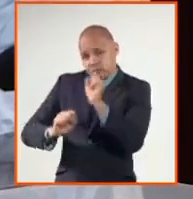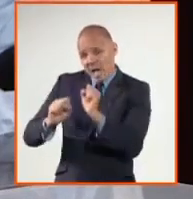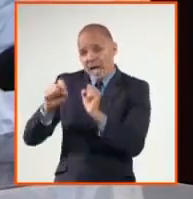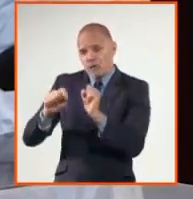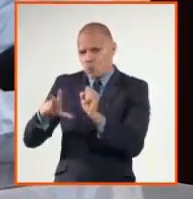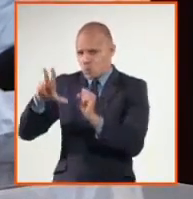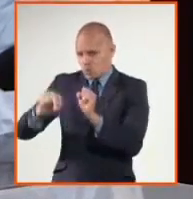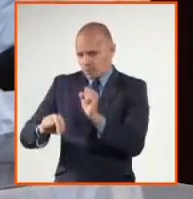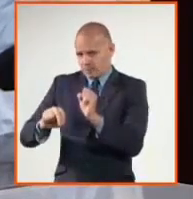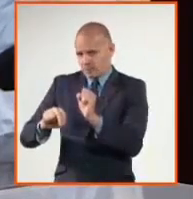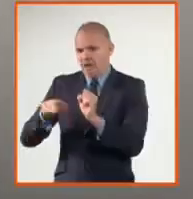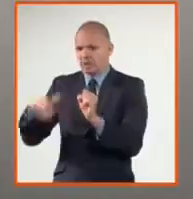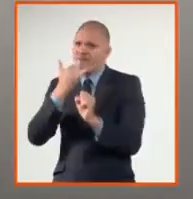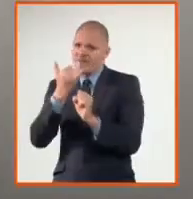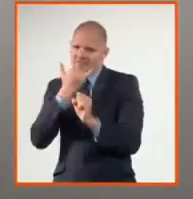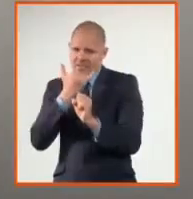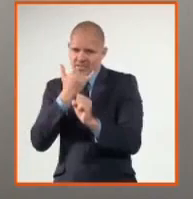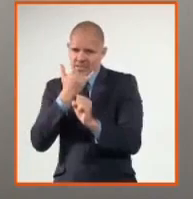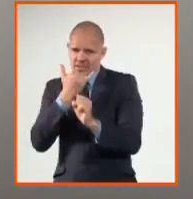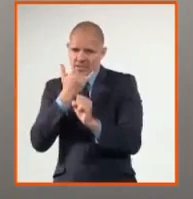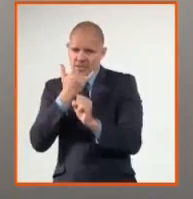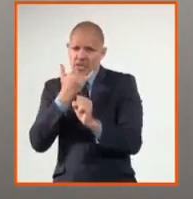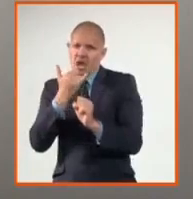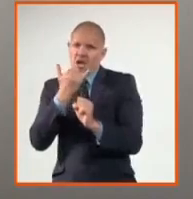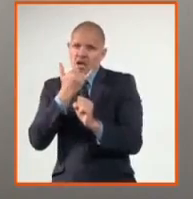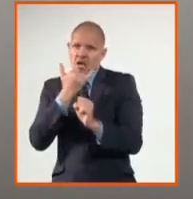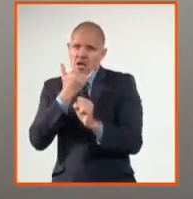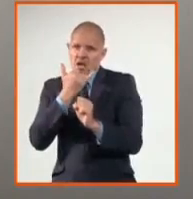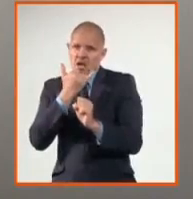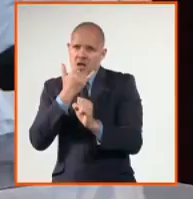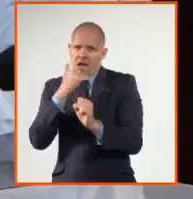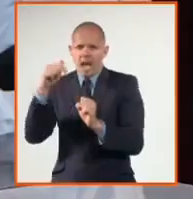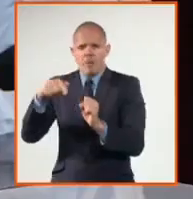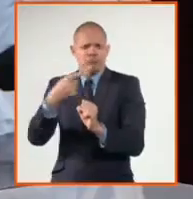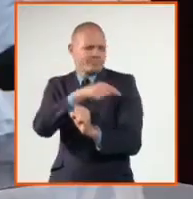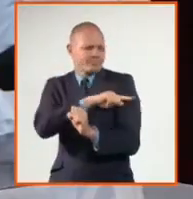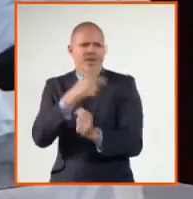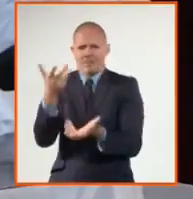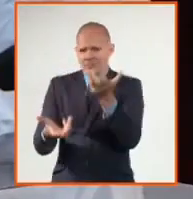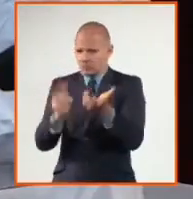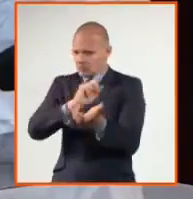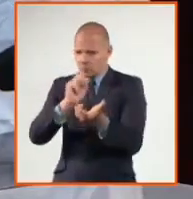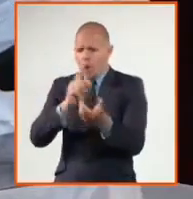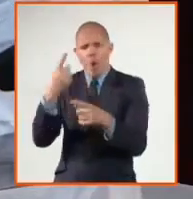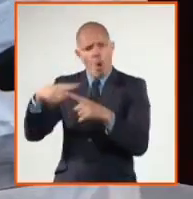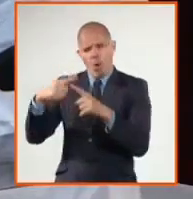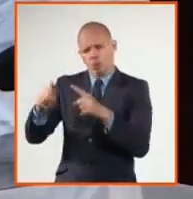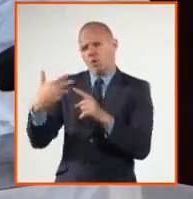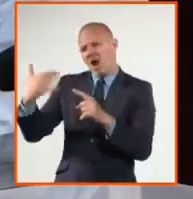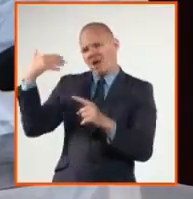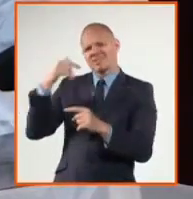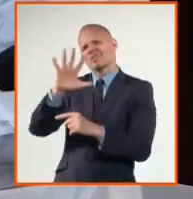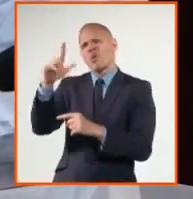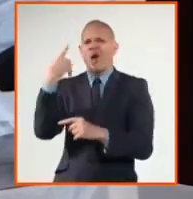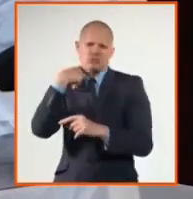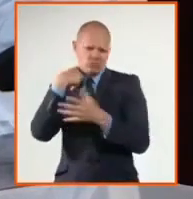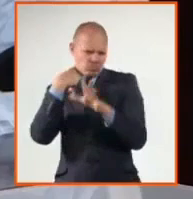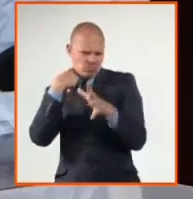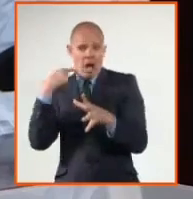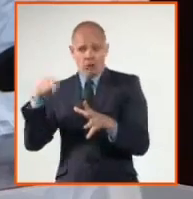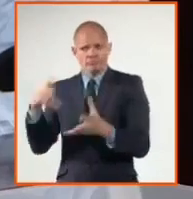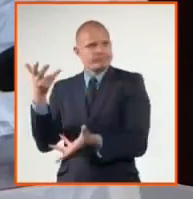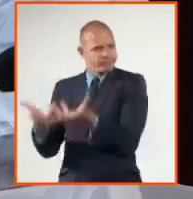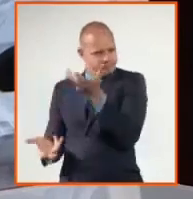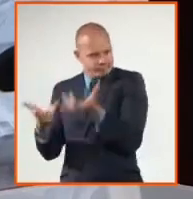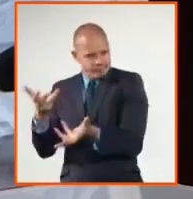incendio acercamos más a cinco años para sí sí correcto y en el caso la cátedra también se